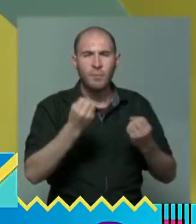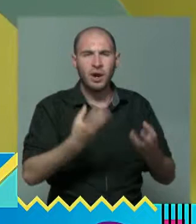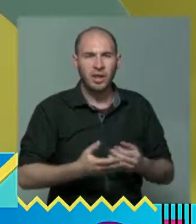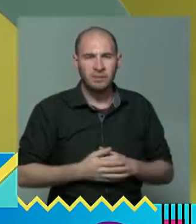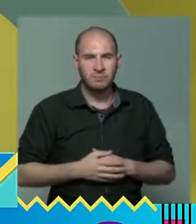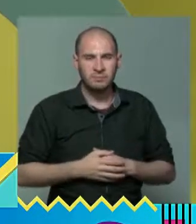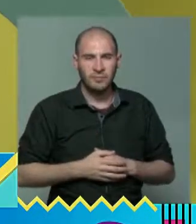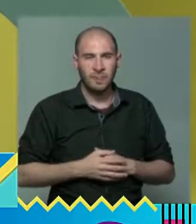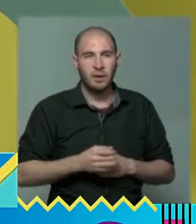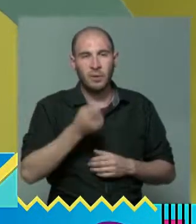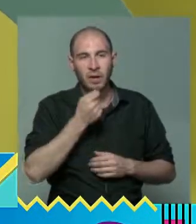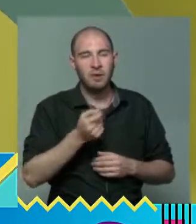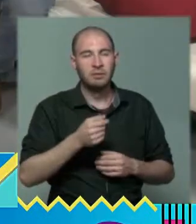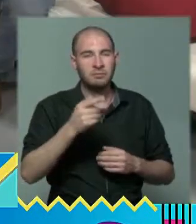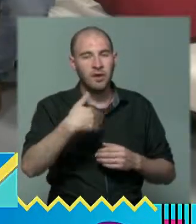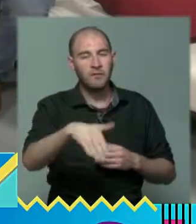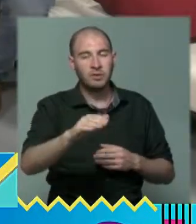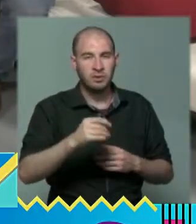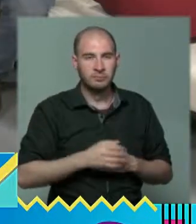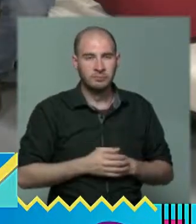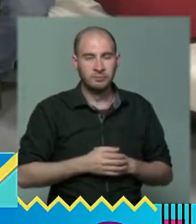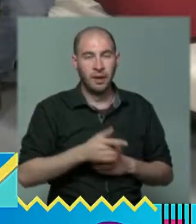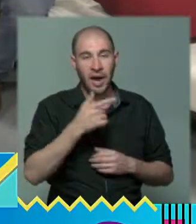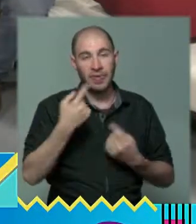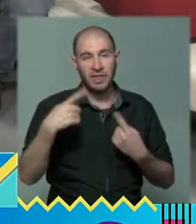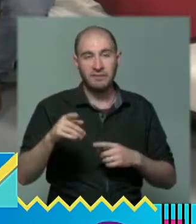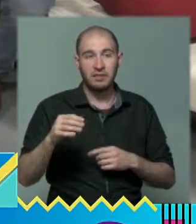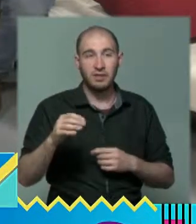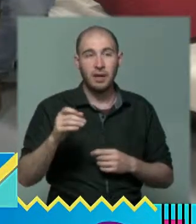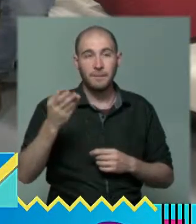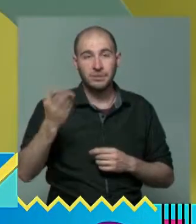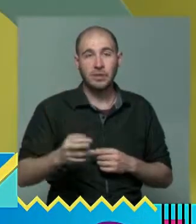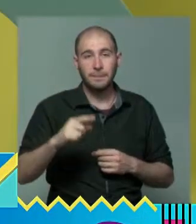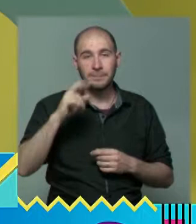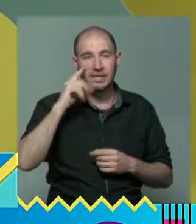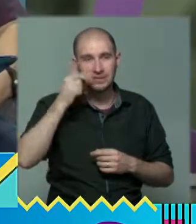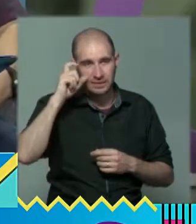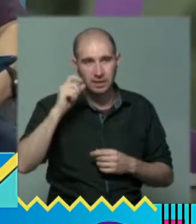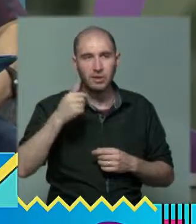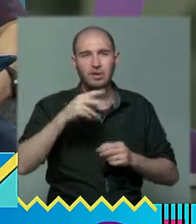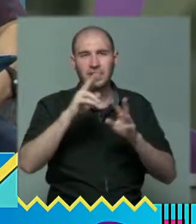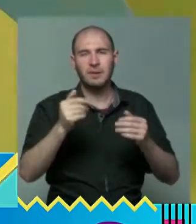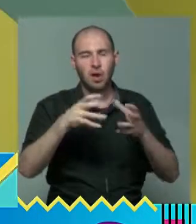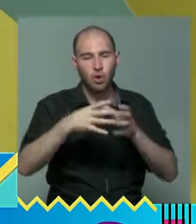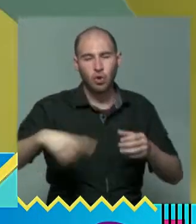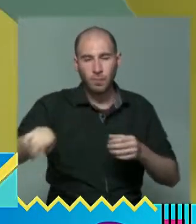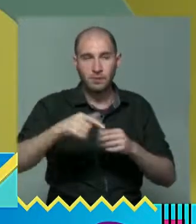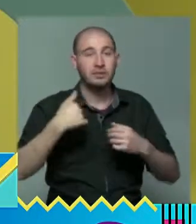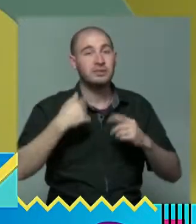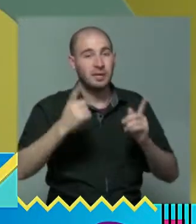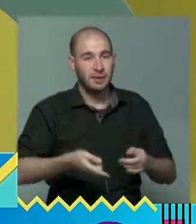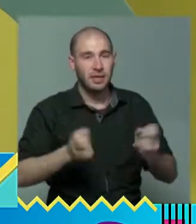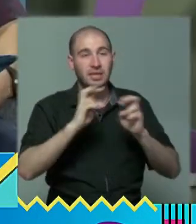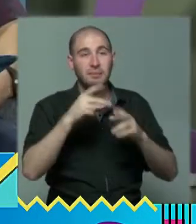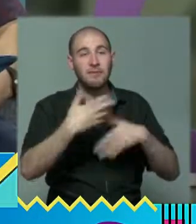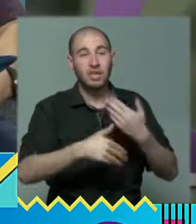no? Ya si le queremos dar una perspectiva, para mí, a diferencia del señor Piracé, que lo ve como una cuestión orgánica, para mí también atraviesa el